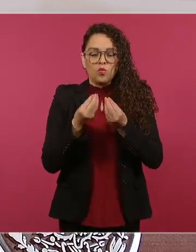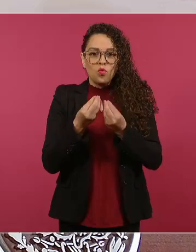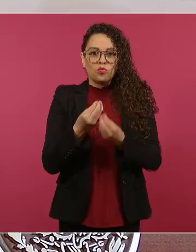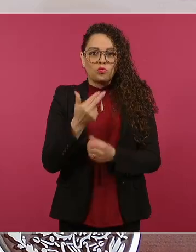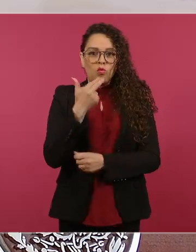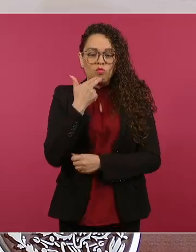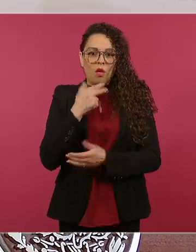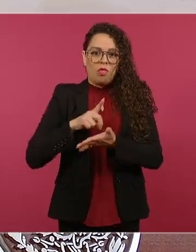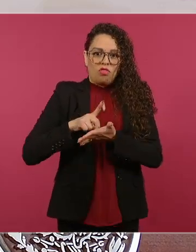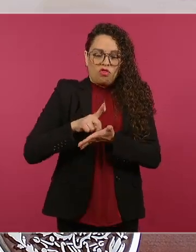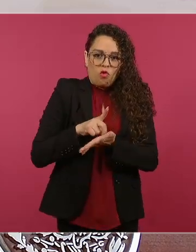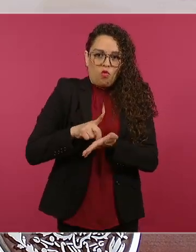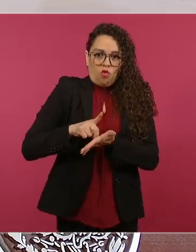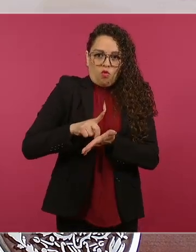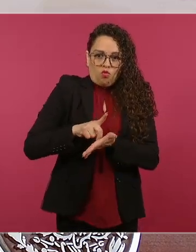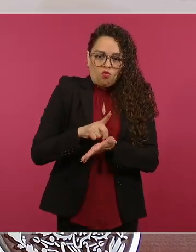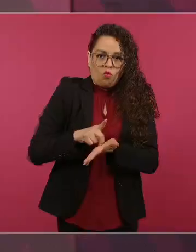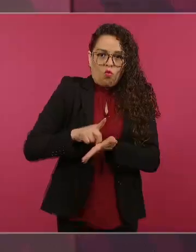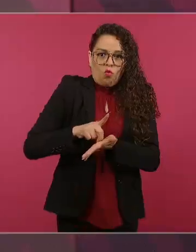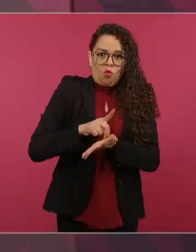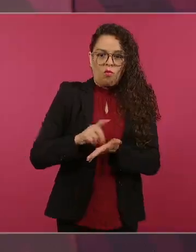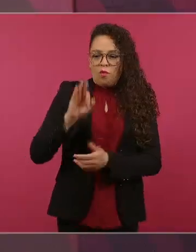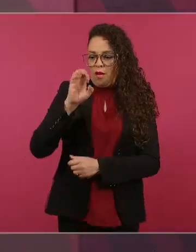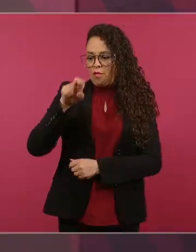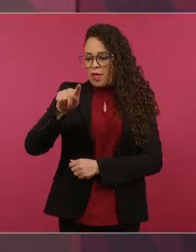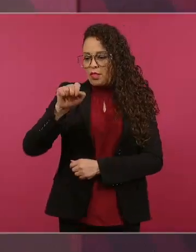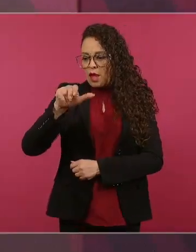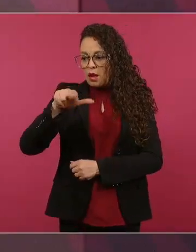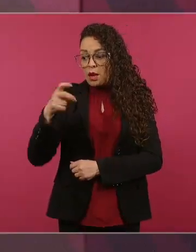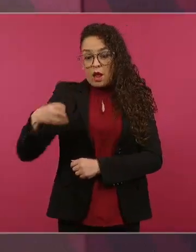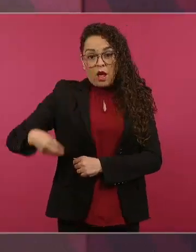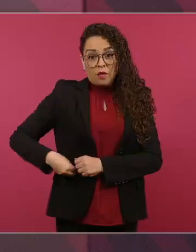tanto dolor, que tanta muerte provocan? Sí.